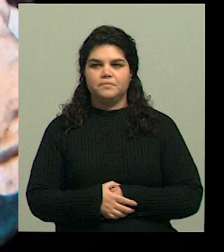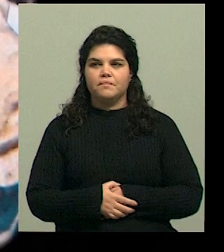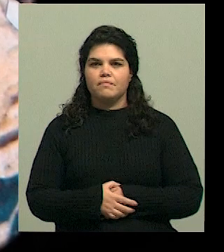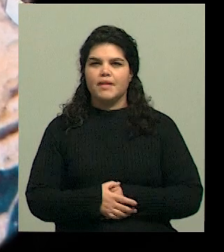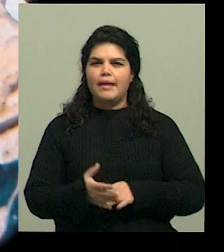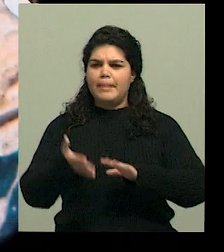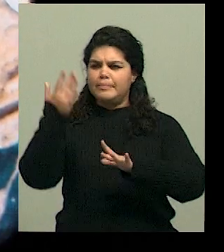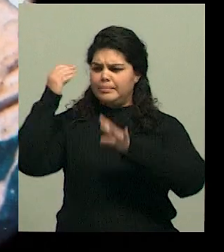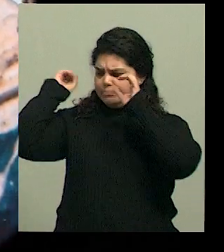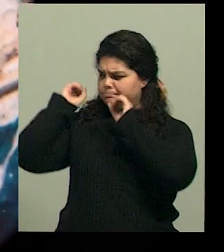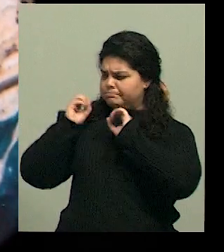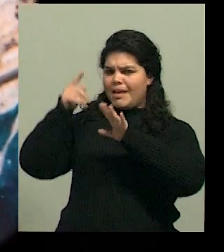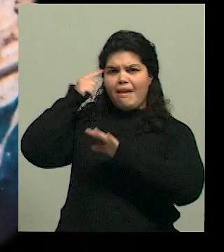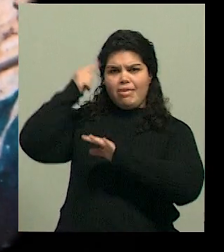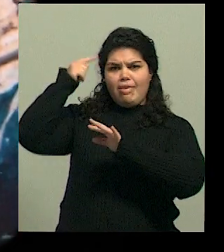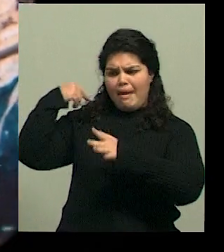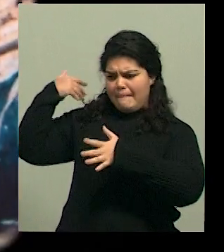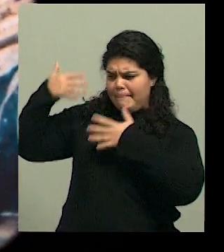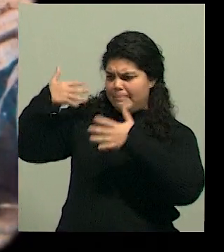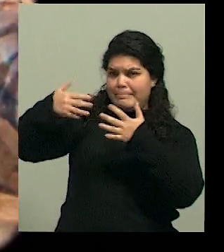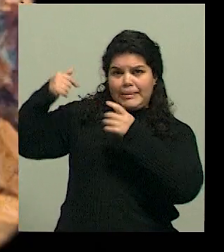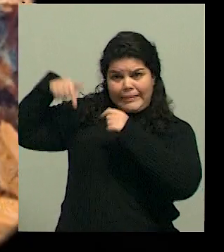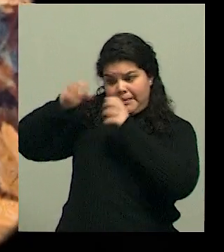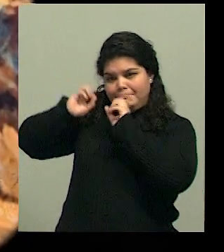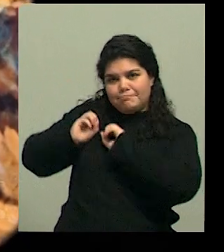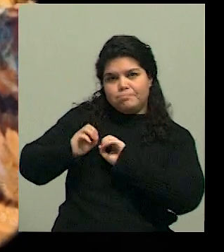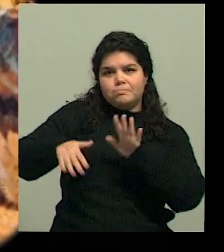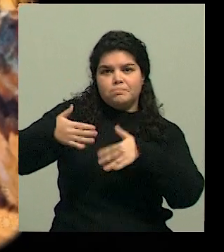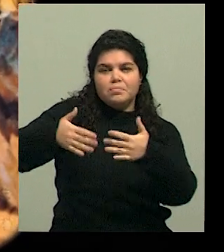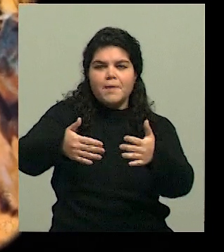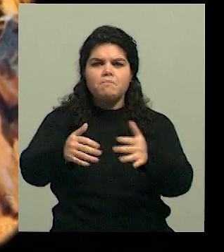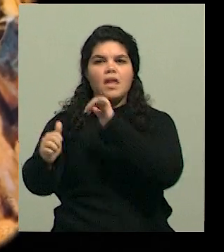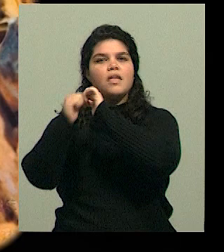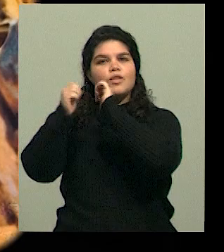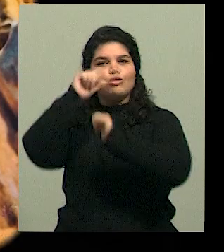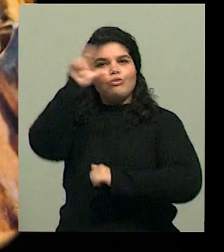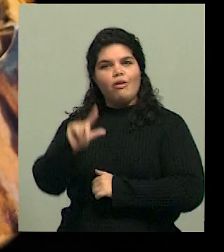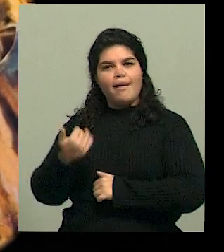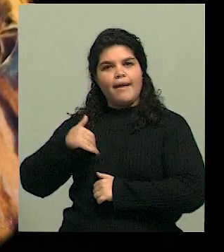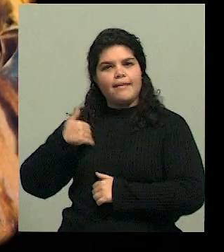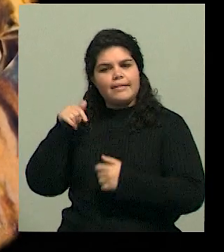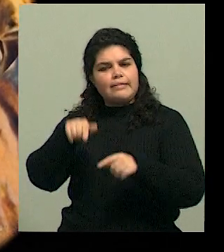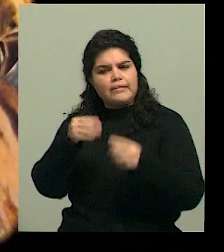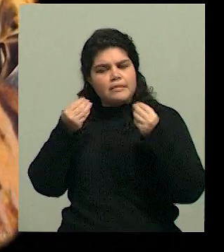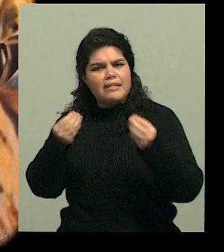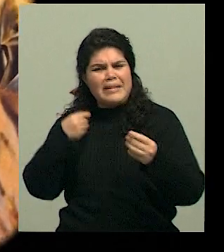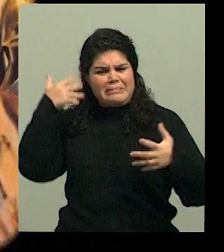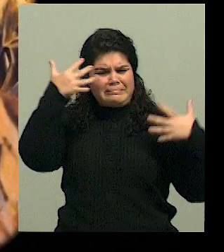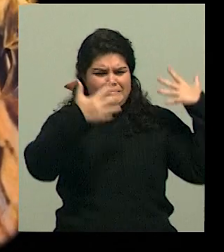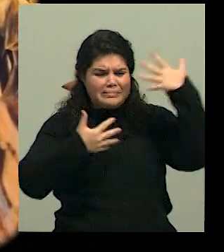Todo comienza con una idea controversial. El conocimiento que tenemos de la historia de nuestro país es como mínimo